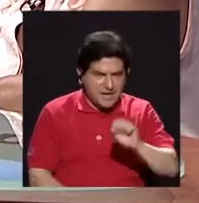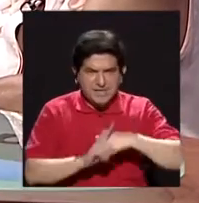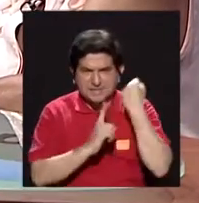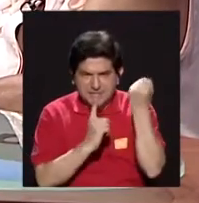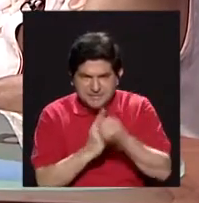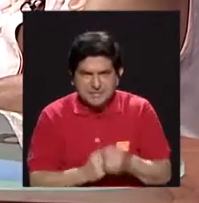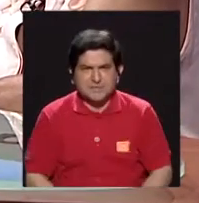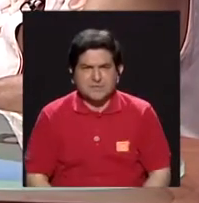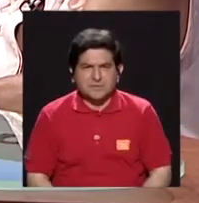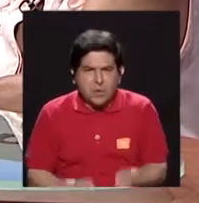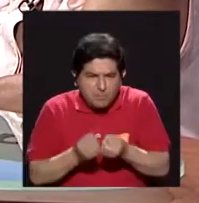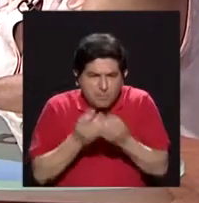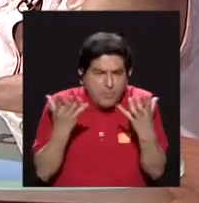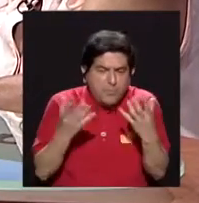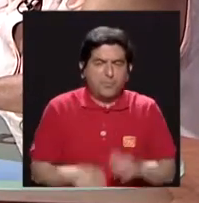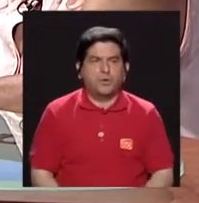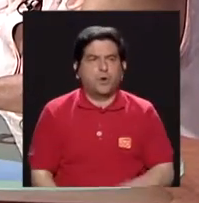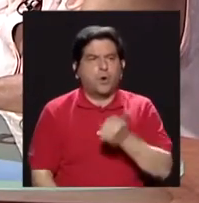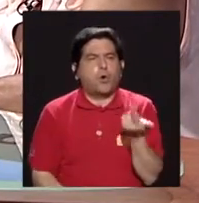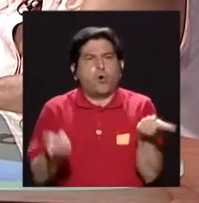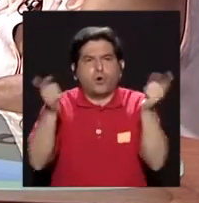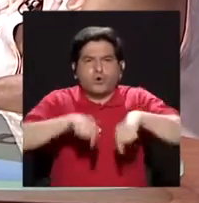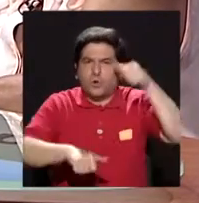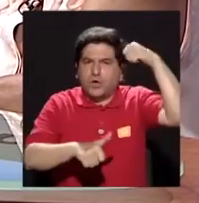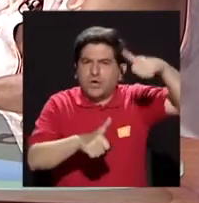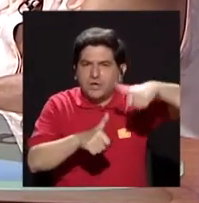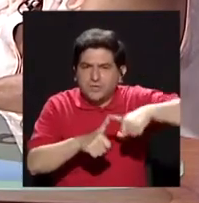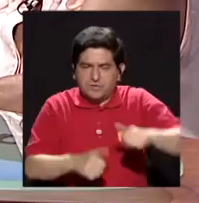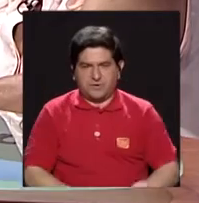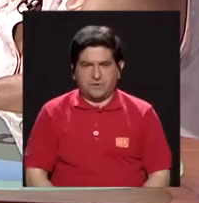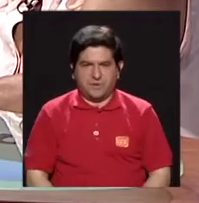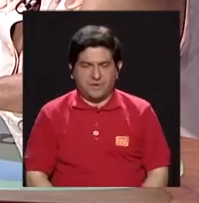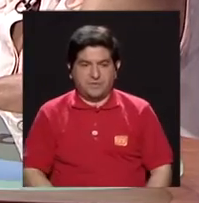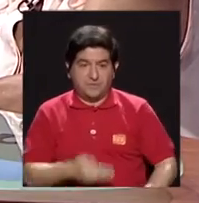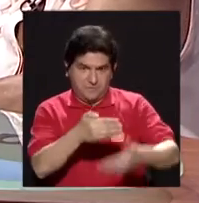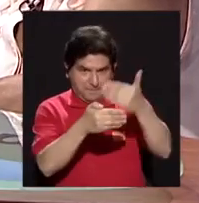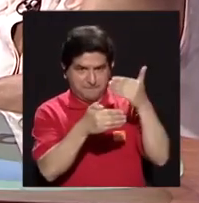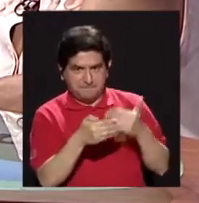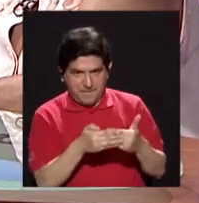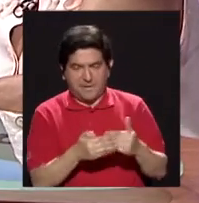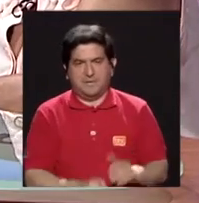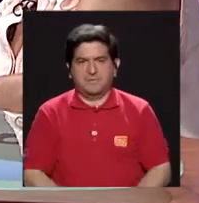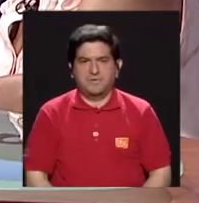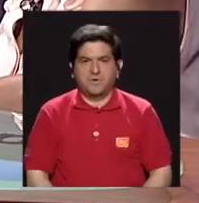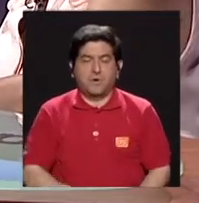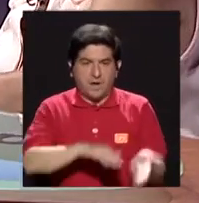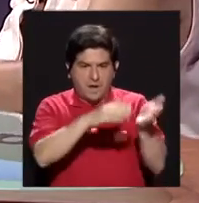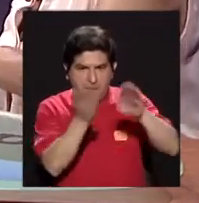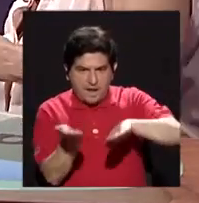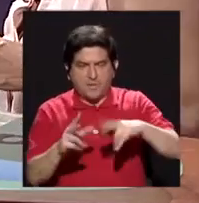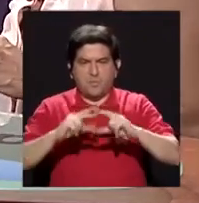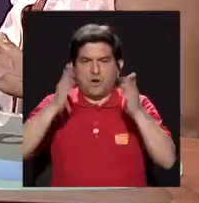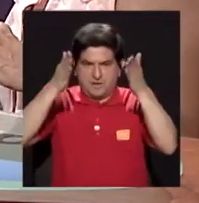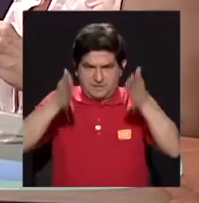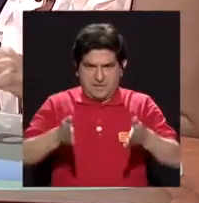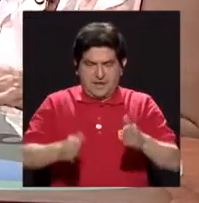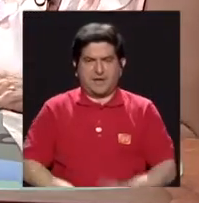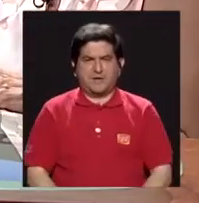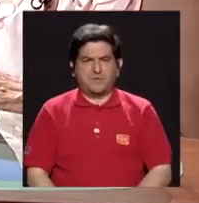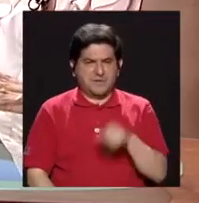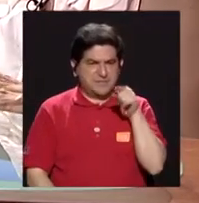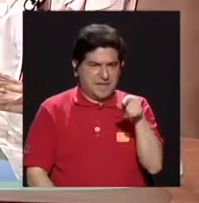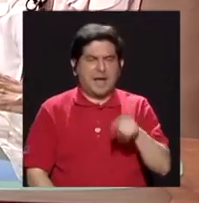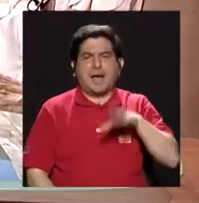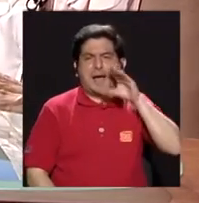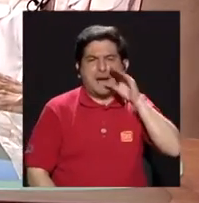sé, creo que otro de los hechos que recuerdo ahora que pasó cuando fue la muerte de este nicaragüense que fue asesinado